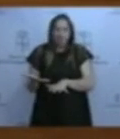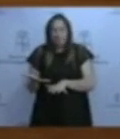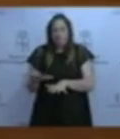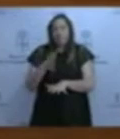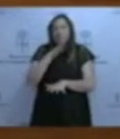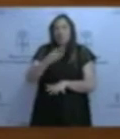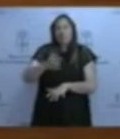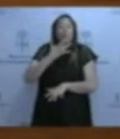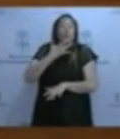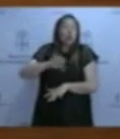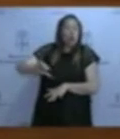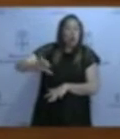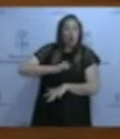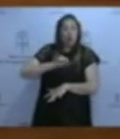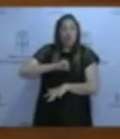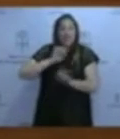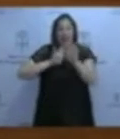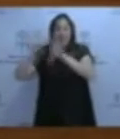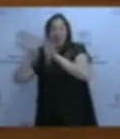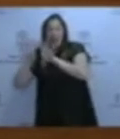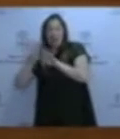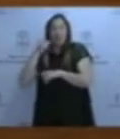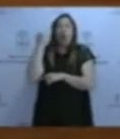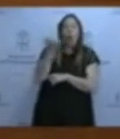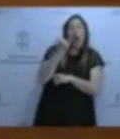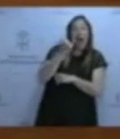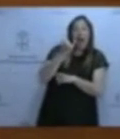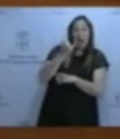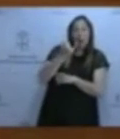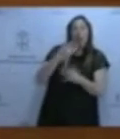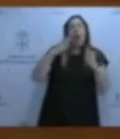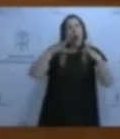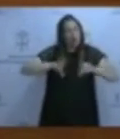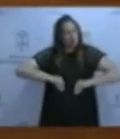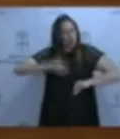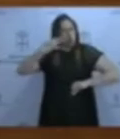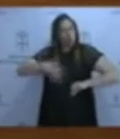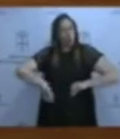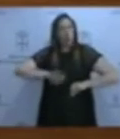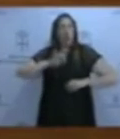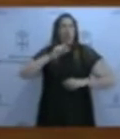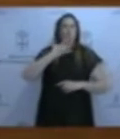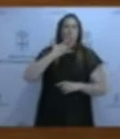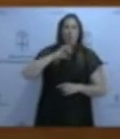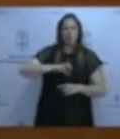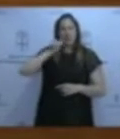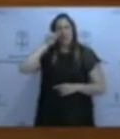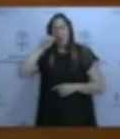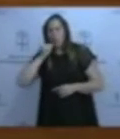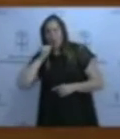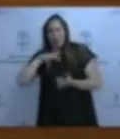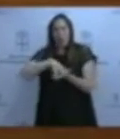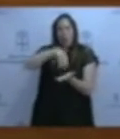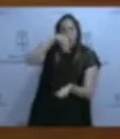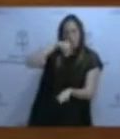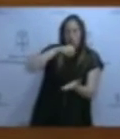Hospital de Cangas de Narcea y el de Xarrio, evidentemente, pueden asumir algún paciente de Luca y de Cabueñes, pero estos hospitales, el Luca y Cabueñes,